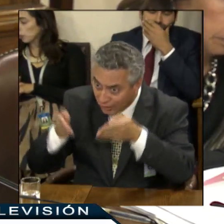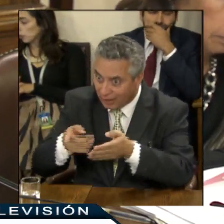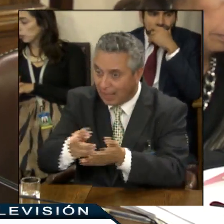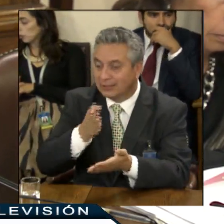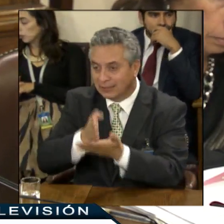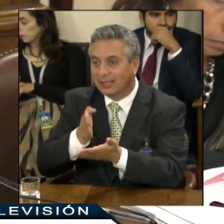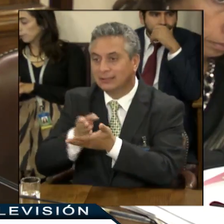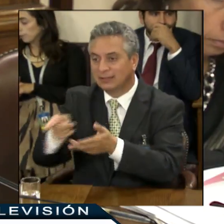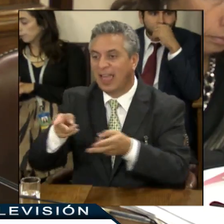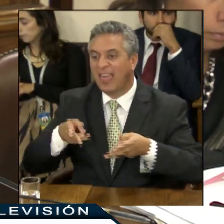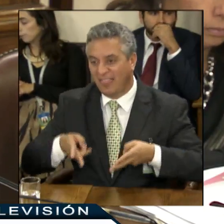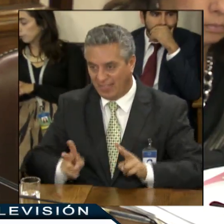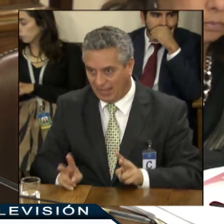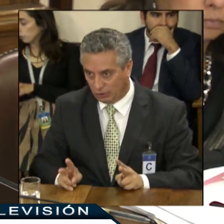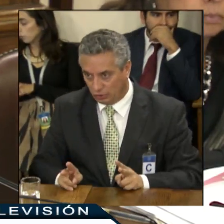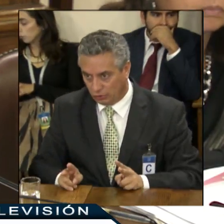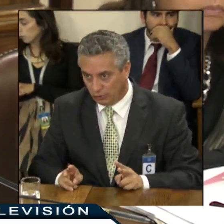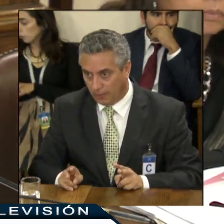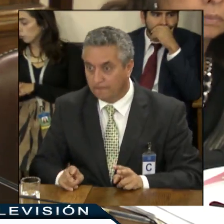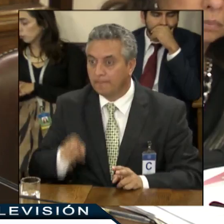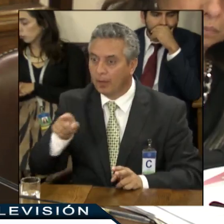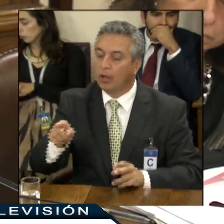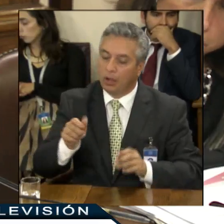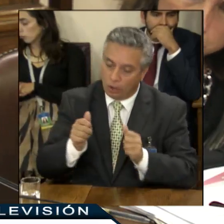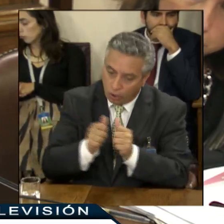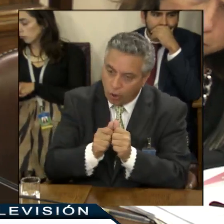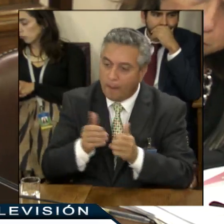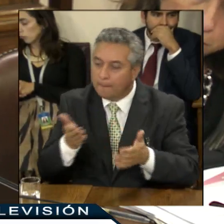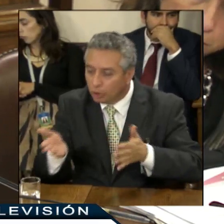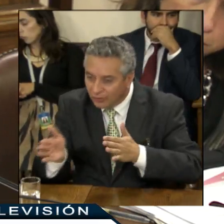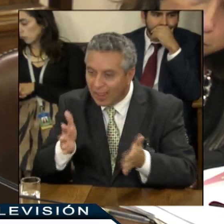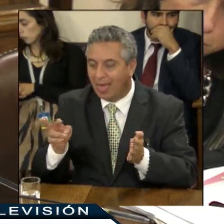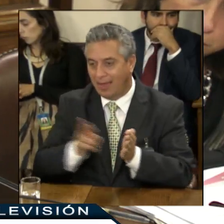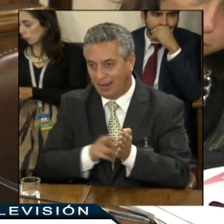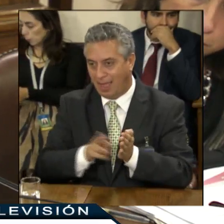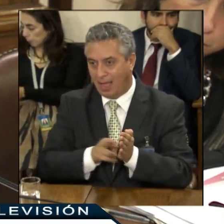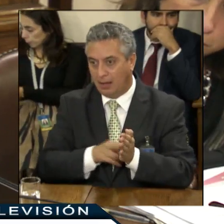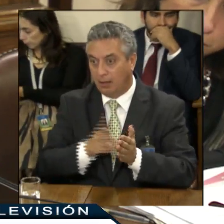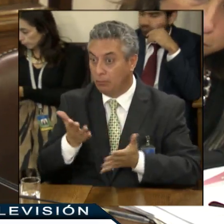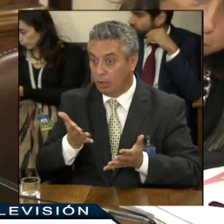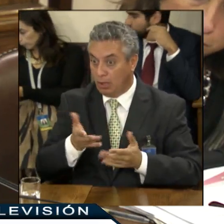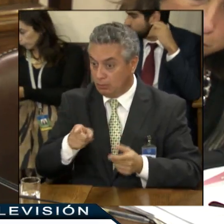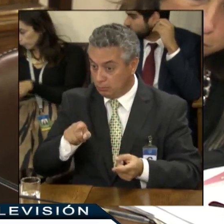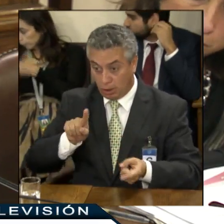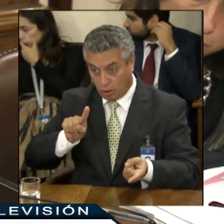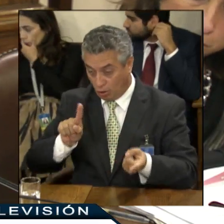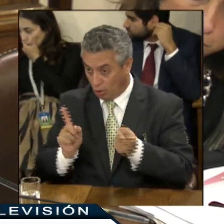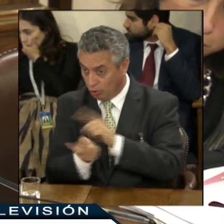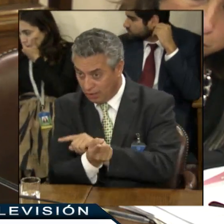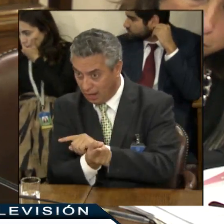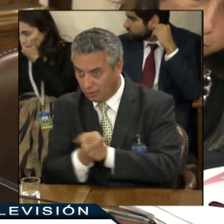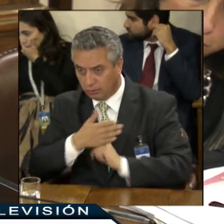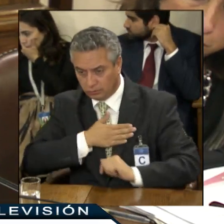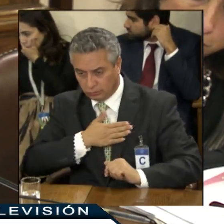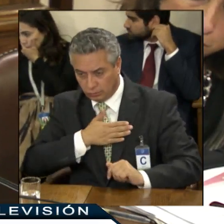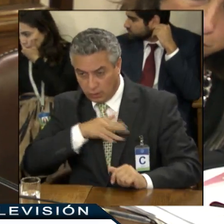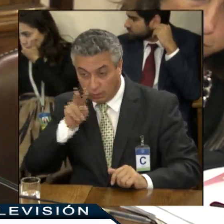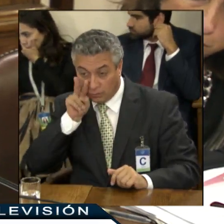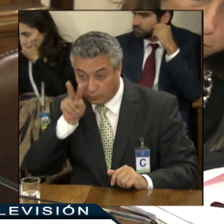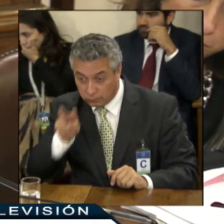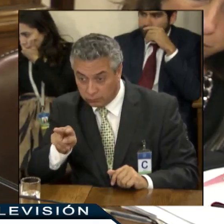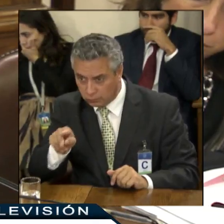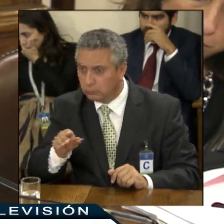exigencia de derecho No es cierto con las posibilidades reales porque de lo contrario lo que yo visualizo es que es